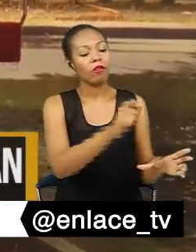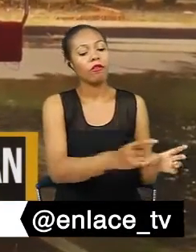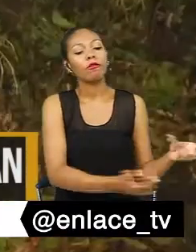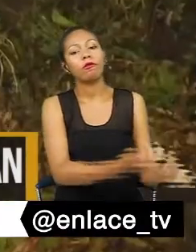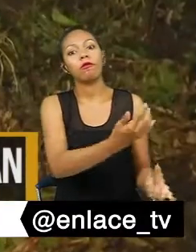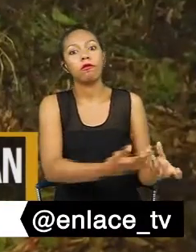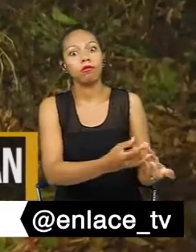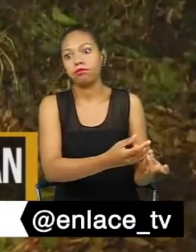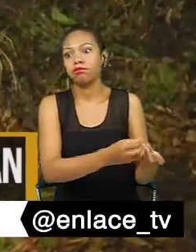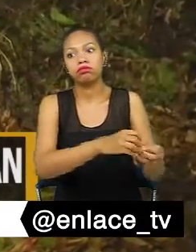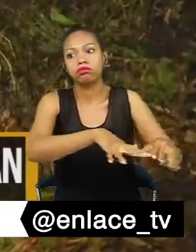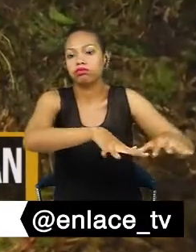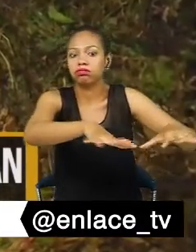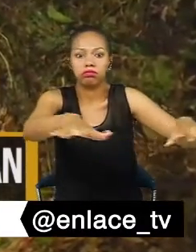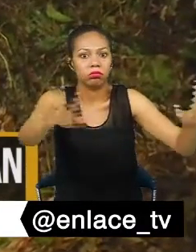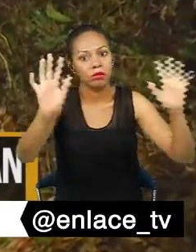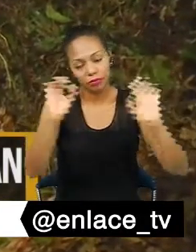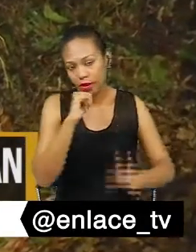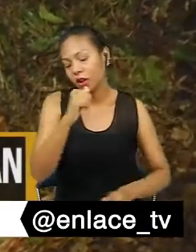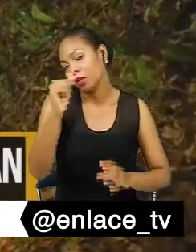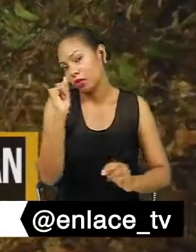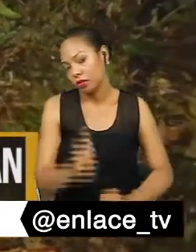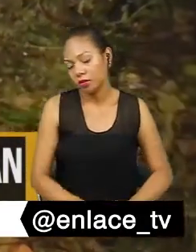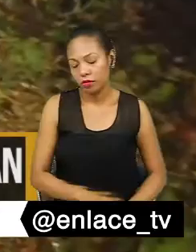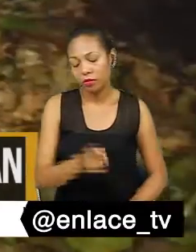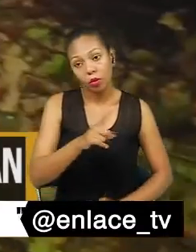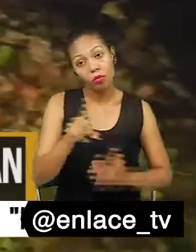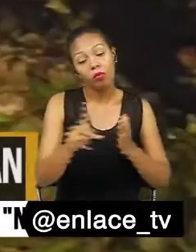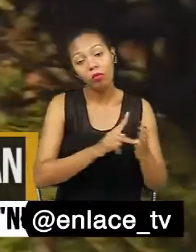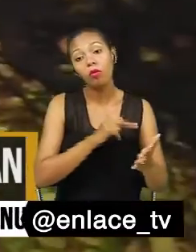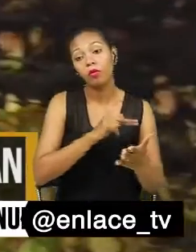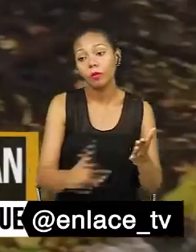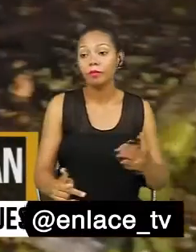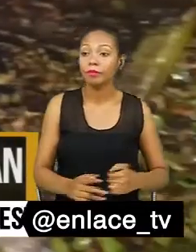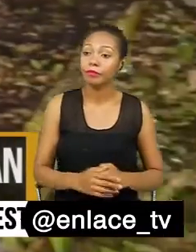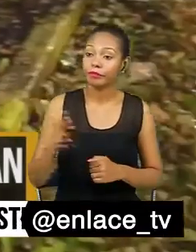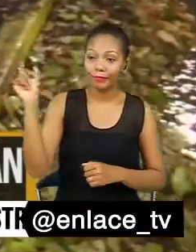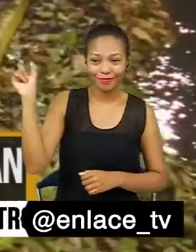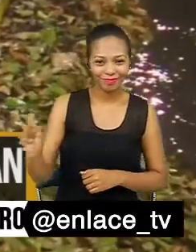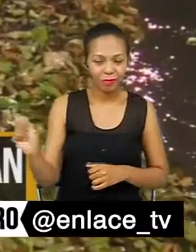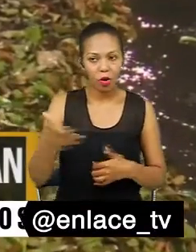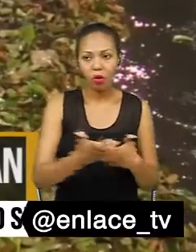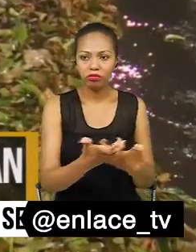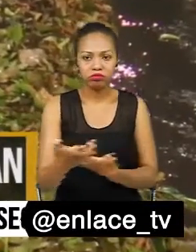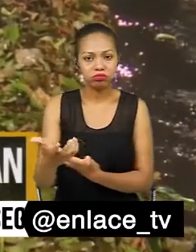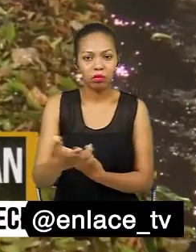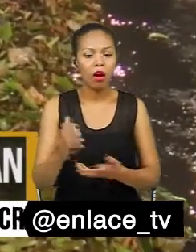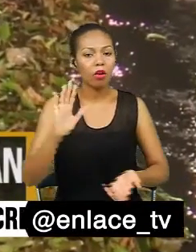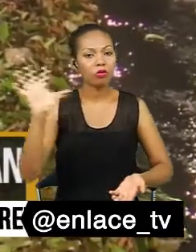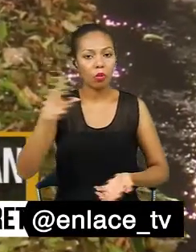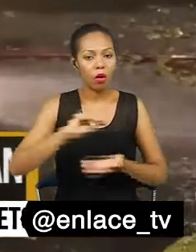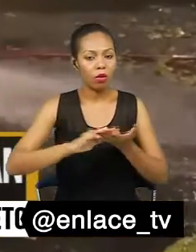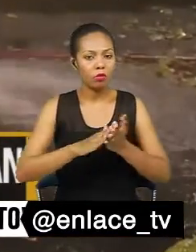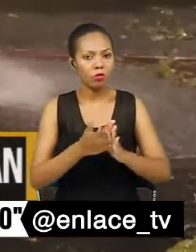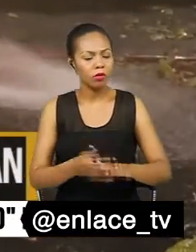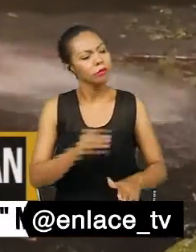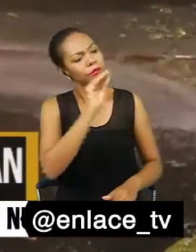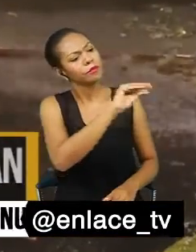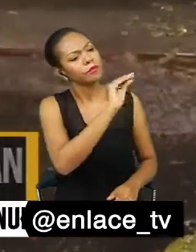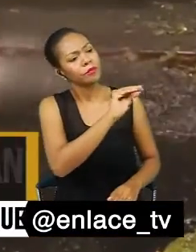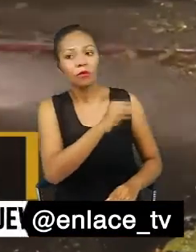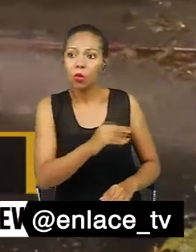vayan a hacer quemas. El capitán Arturo Estupiñán del Cuerpo de Bomberos Voluntarios de Barranca Bermeja aseguró que la comunidad entregó un aviso oportuno y por esta